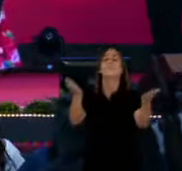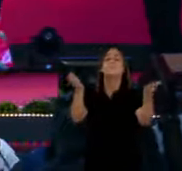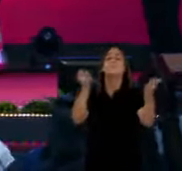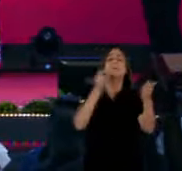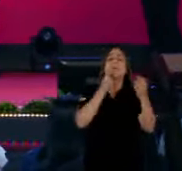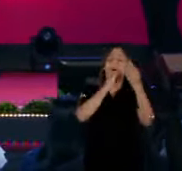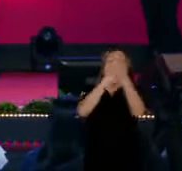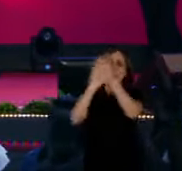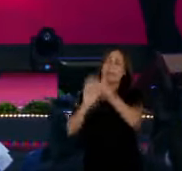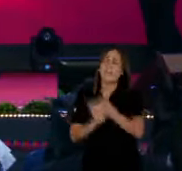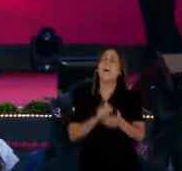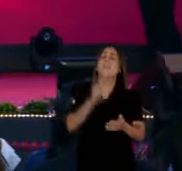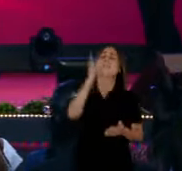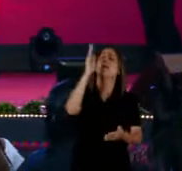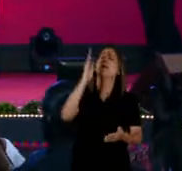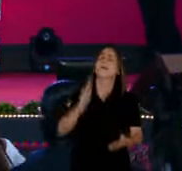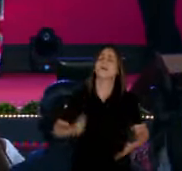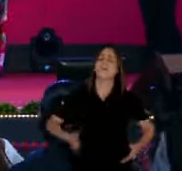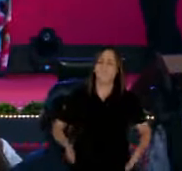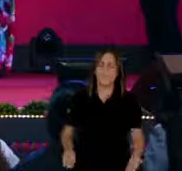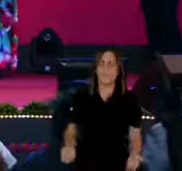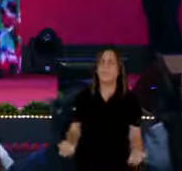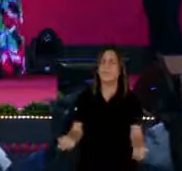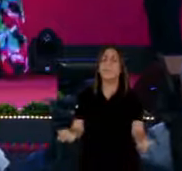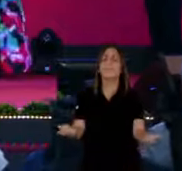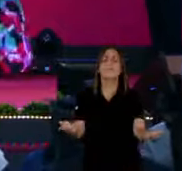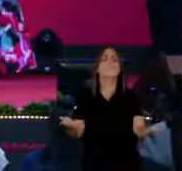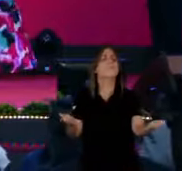Dios, alaba a